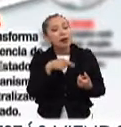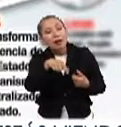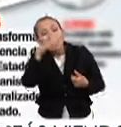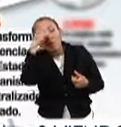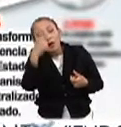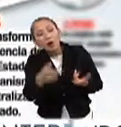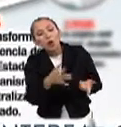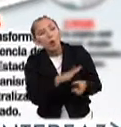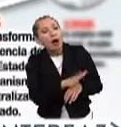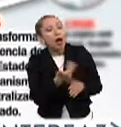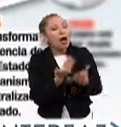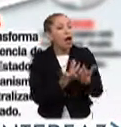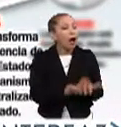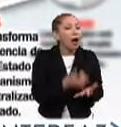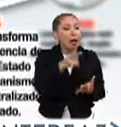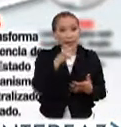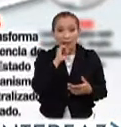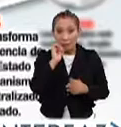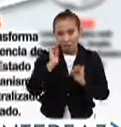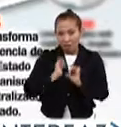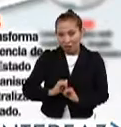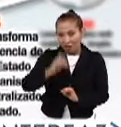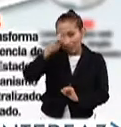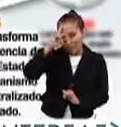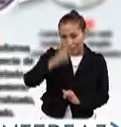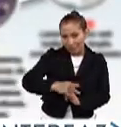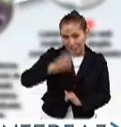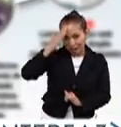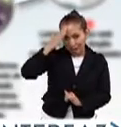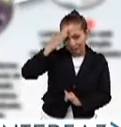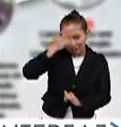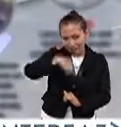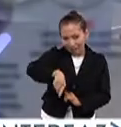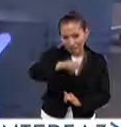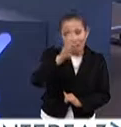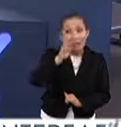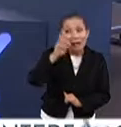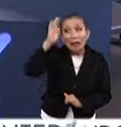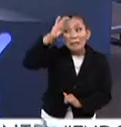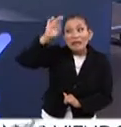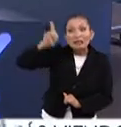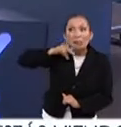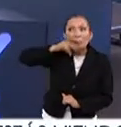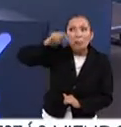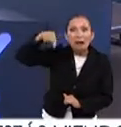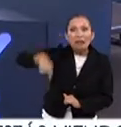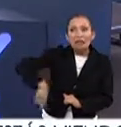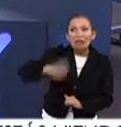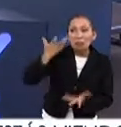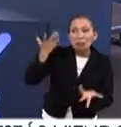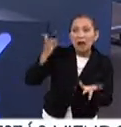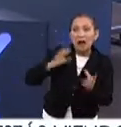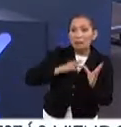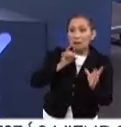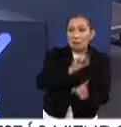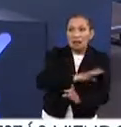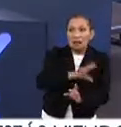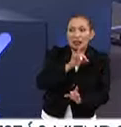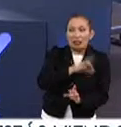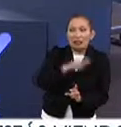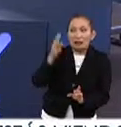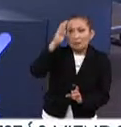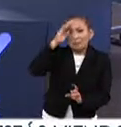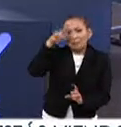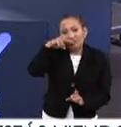en México. Yo creo que también a las autoridades mexicanas también les sirvió mucho para ver qué pensaba el Papa sobre algo. Había muchos temores sobre lo